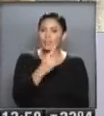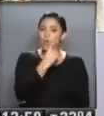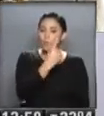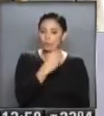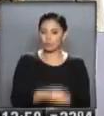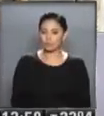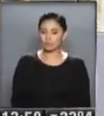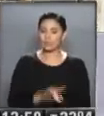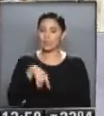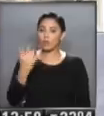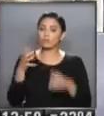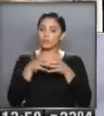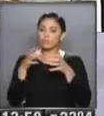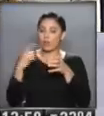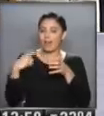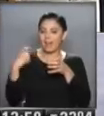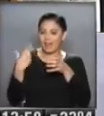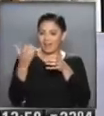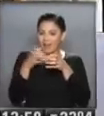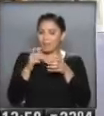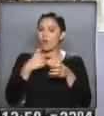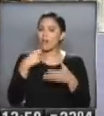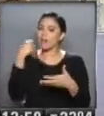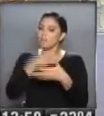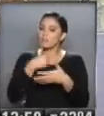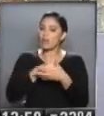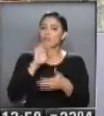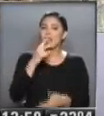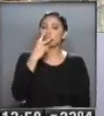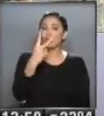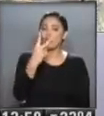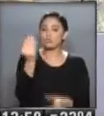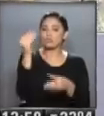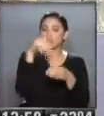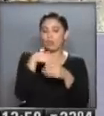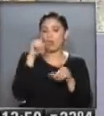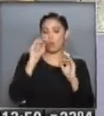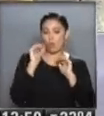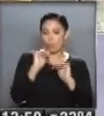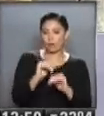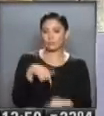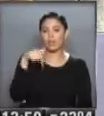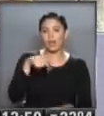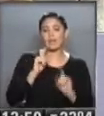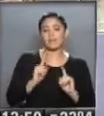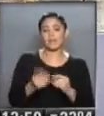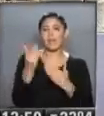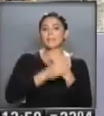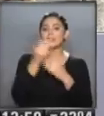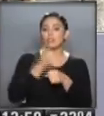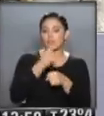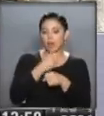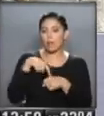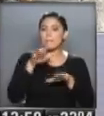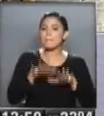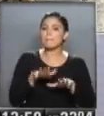trayectos, mientras que el sector gremial sigue intentando de que sean dos, como ocurre en la actualidad. Seguimos aquí entonces en el Ministerio de Trabajo a la